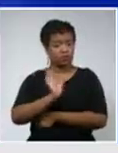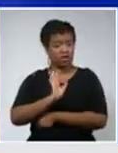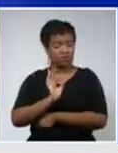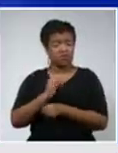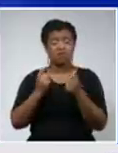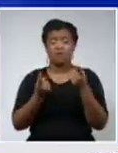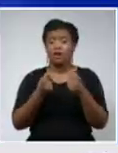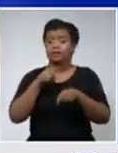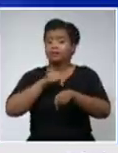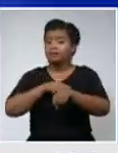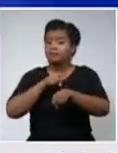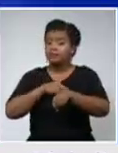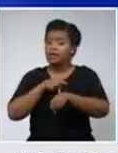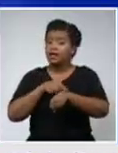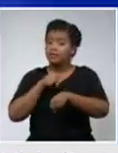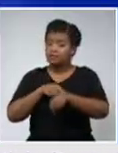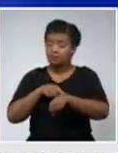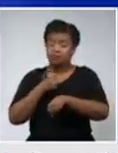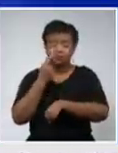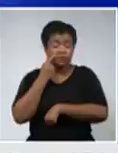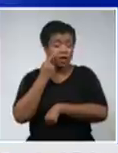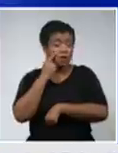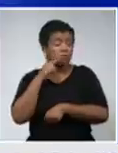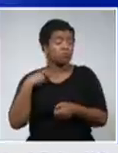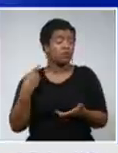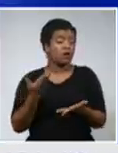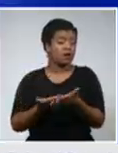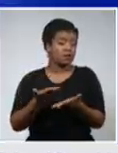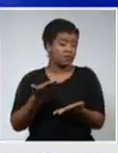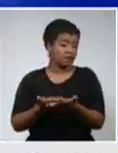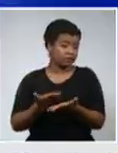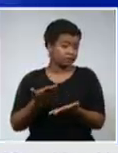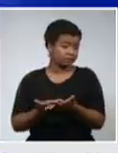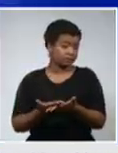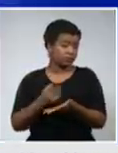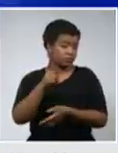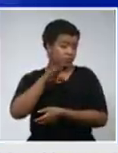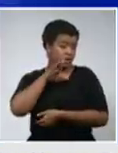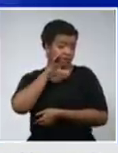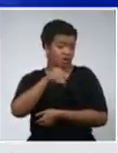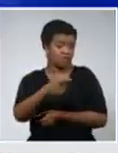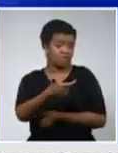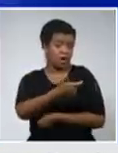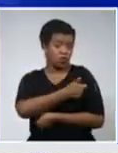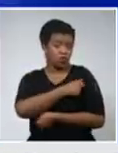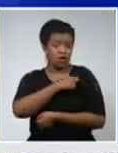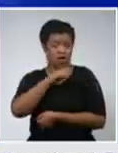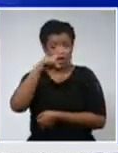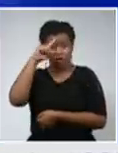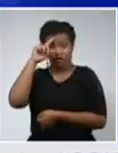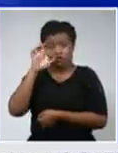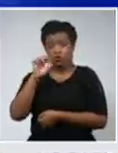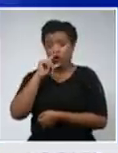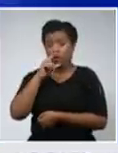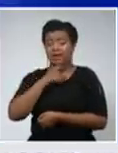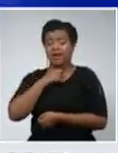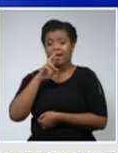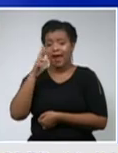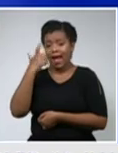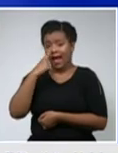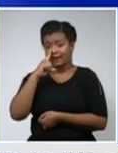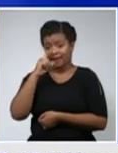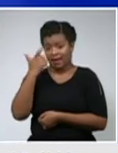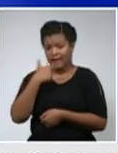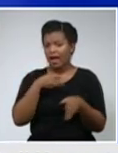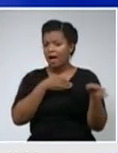tiempo muy exitoso. Además, tú hablaste de Soberana, pero Abdala por allá por el oriente, Santiago, Guantánamo.